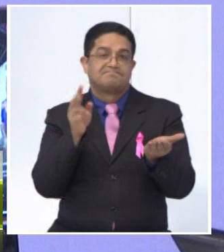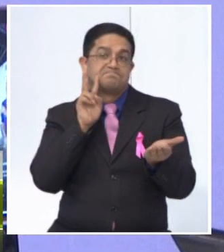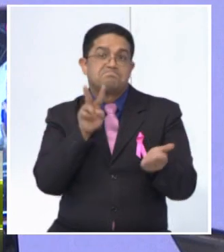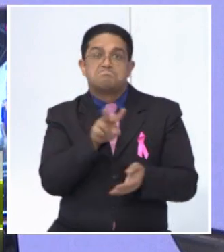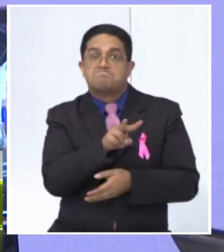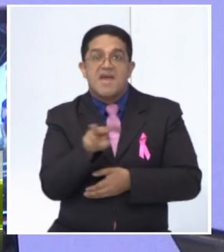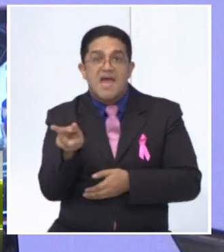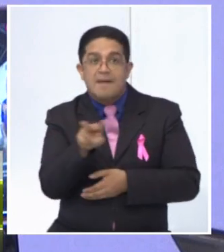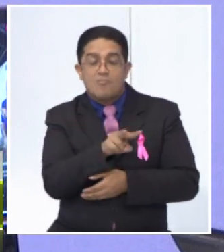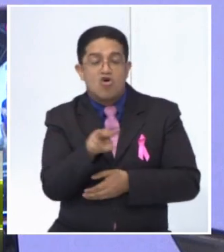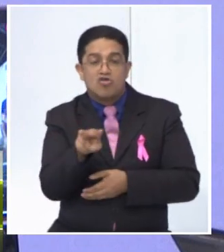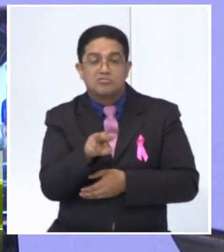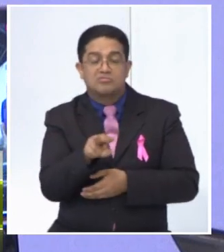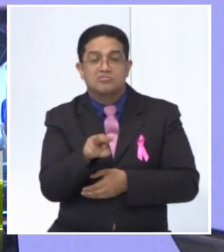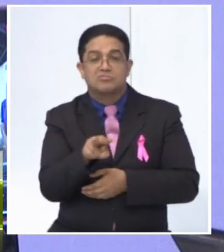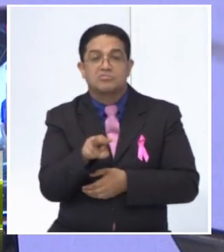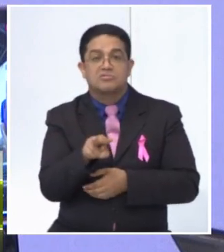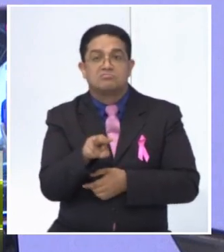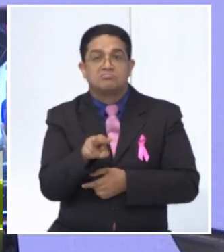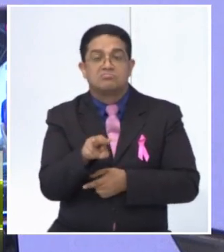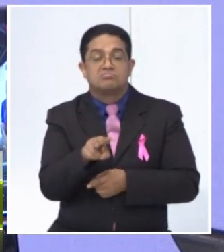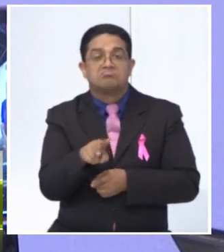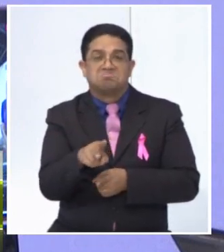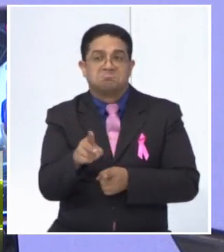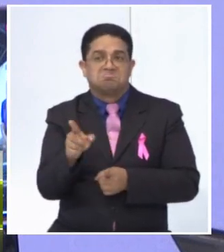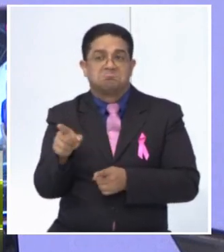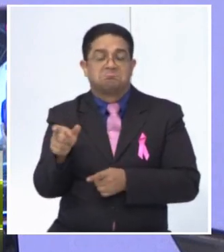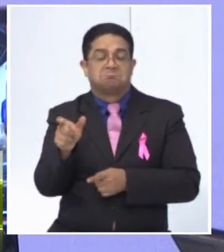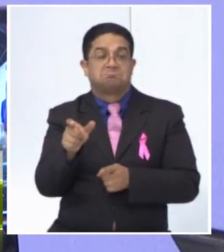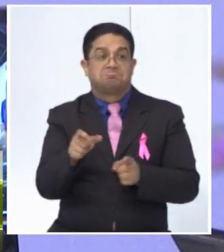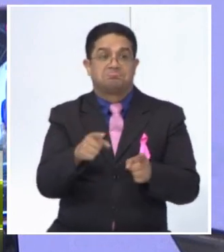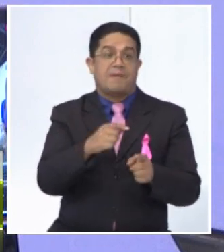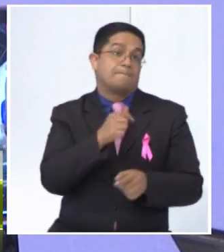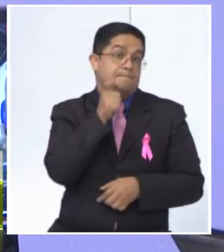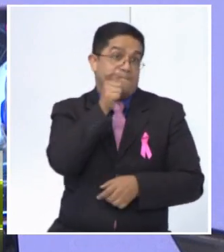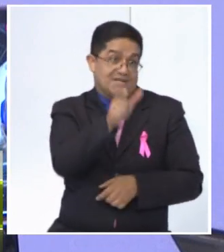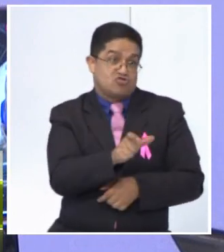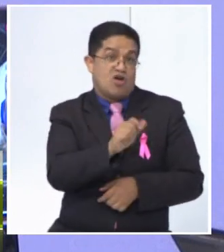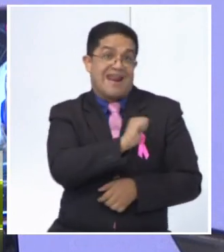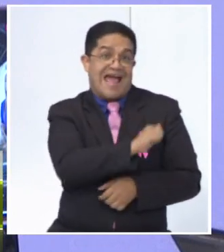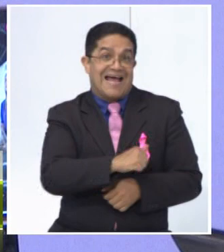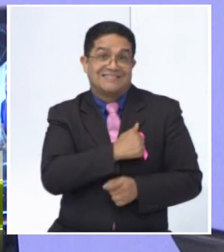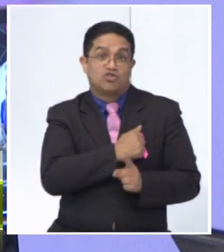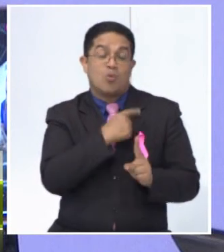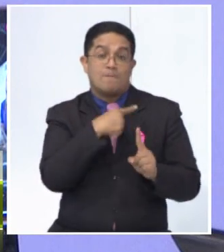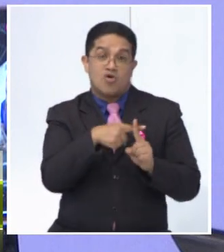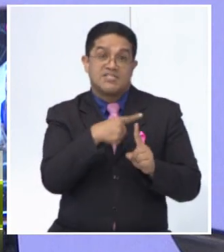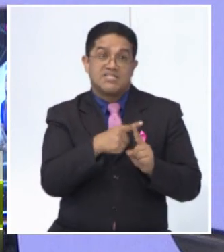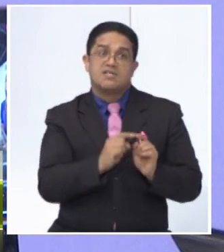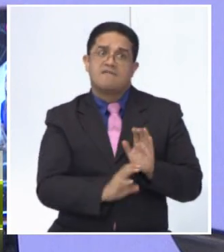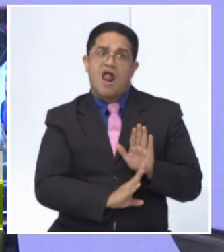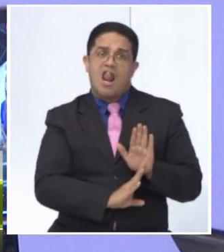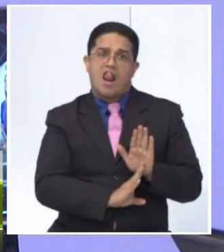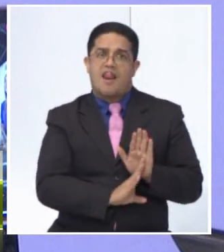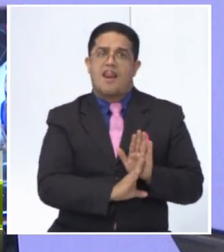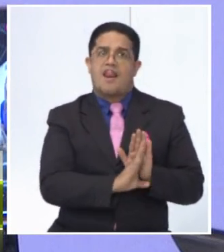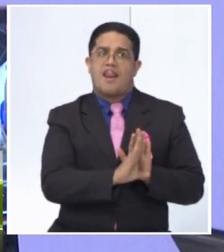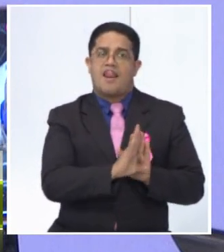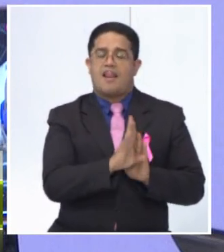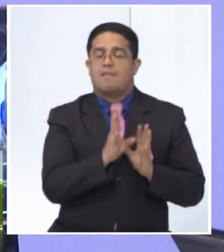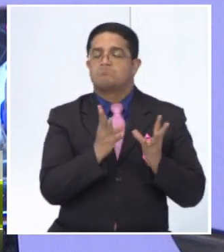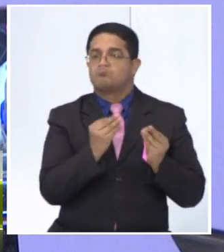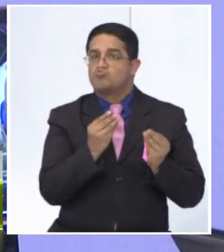ambos tienen un pronóstico totalmente diferente. La persona que tiene una actitud positiva frente a la enfermedad tiene definitivamente mucho